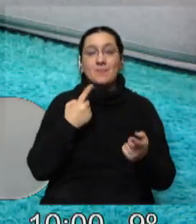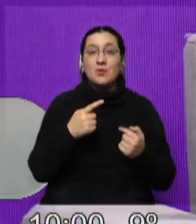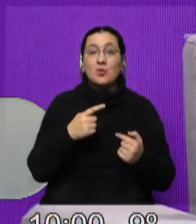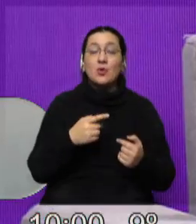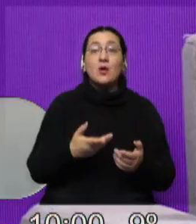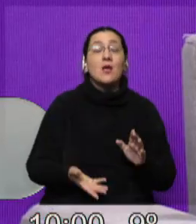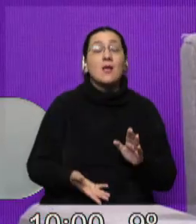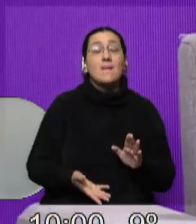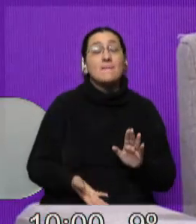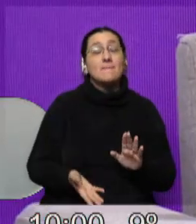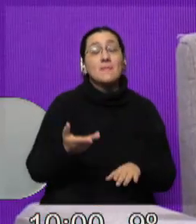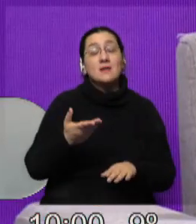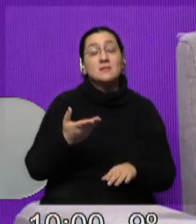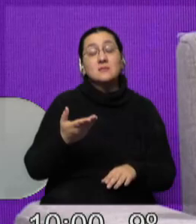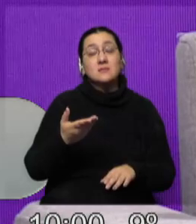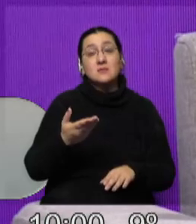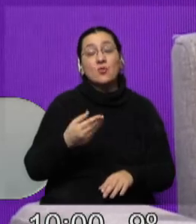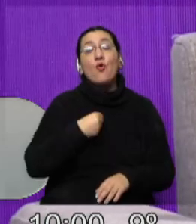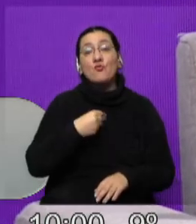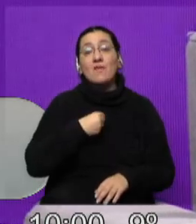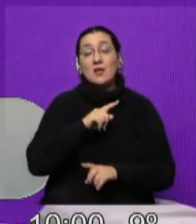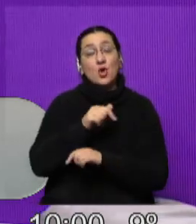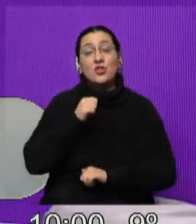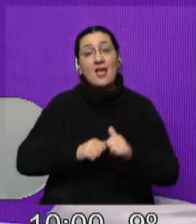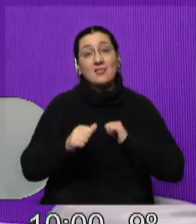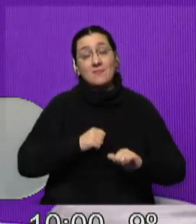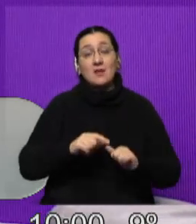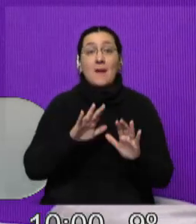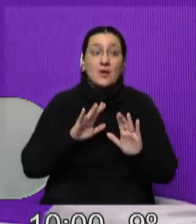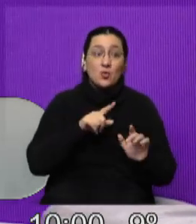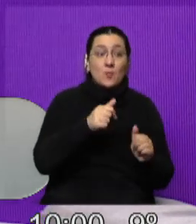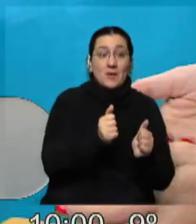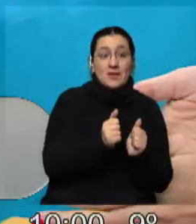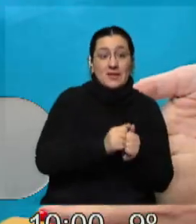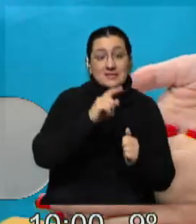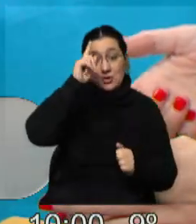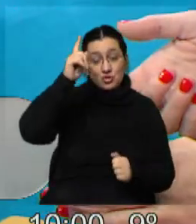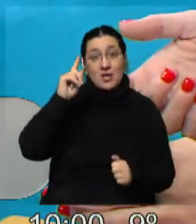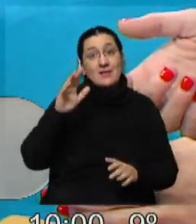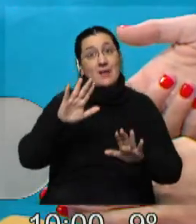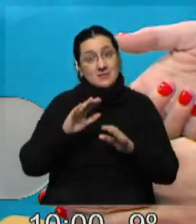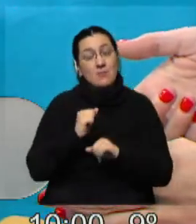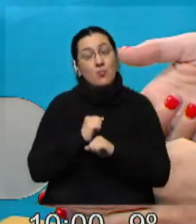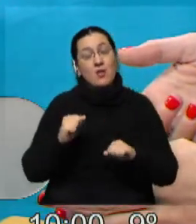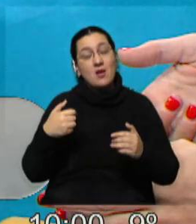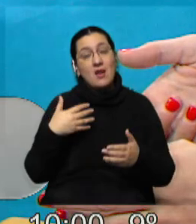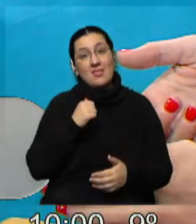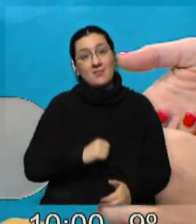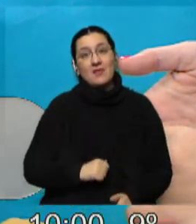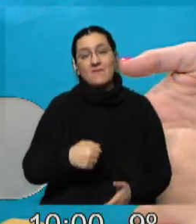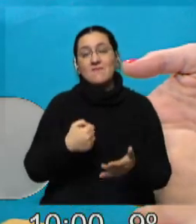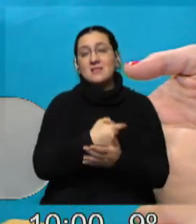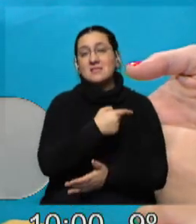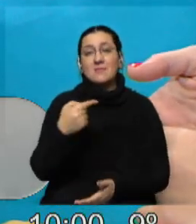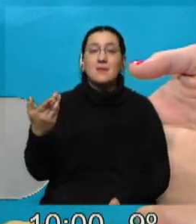lastimen en un lugar donde te... Claro, que vos arranques con tu pareja de repente sin mirá, saber muy bien. Mirá, el fin de semana pasado...